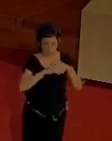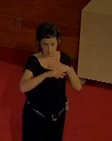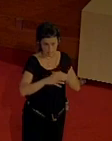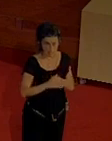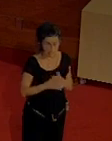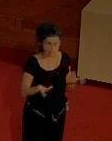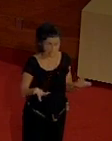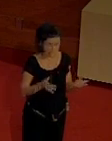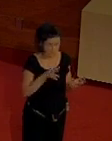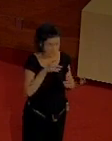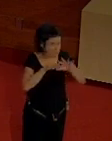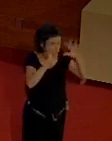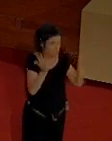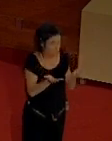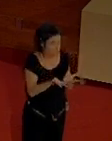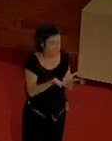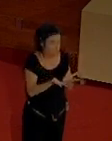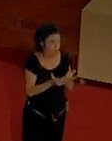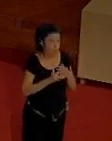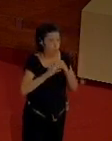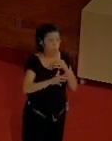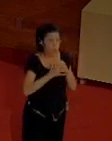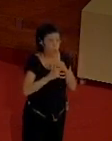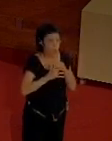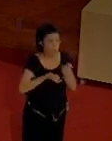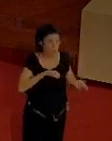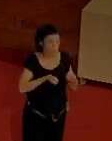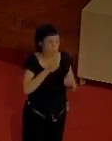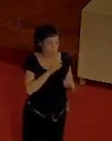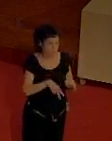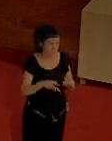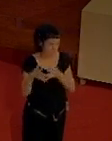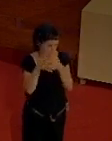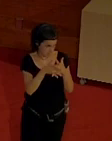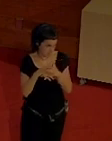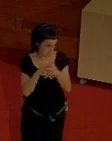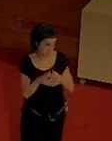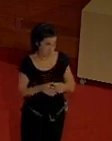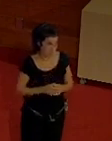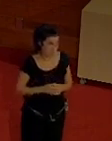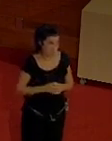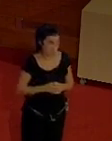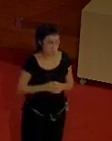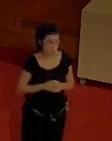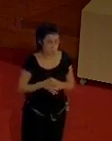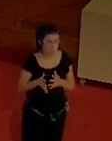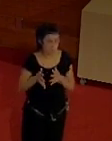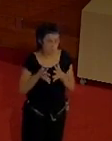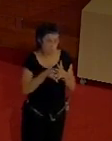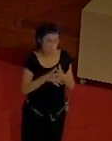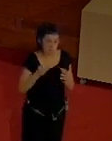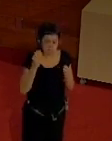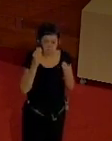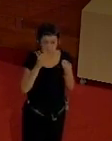los mares En este planeta Estados Unidos Estados Unidos alguna vez yo creo haberlo mencionado